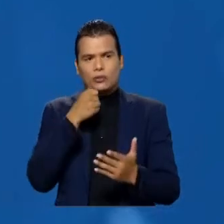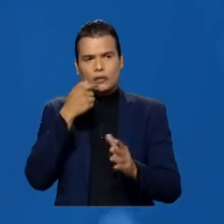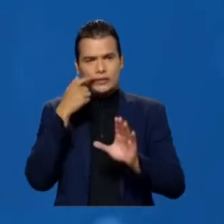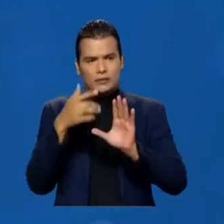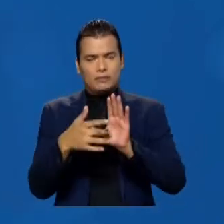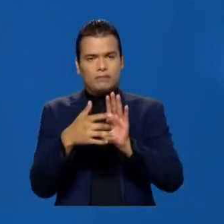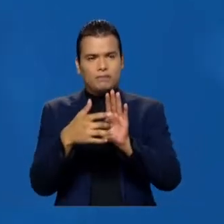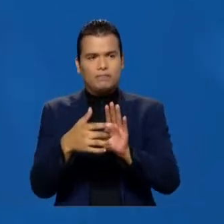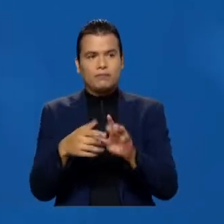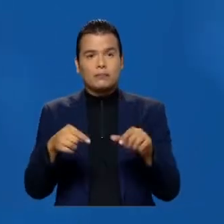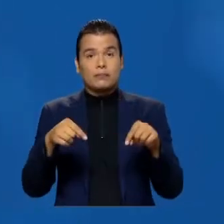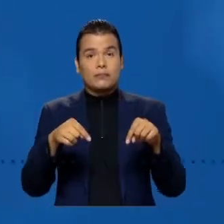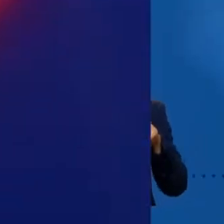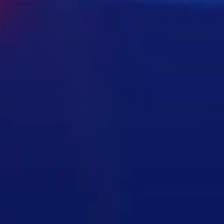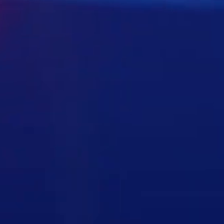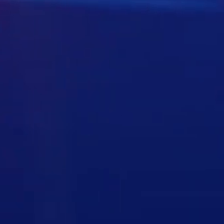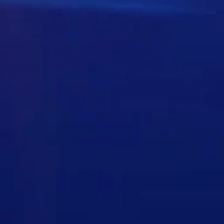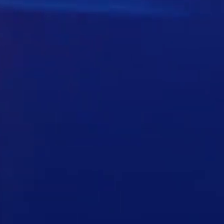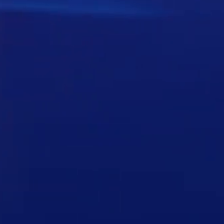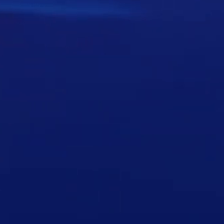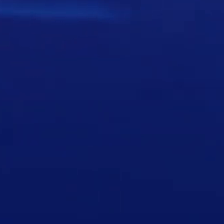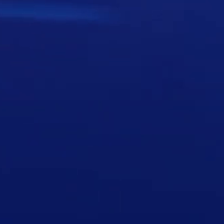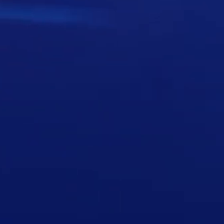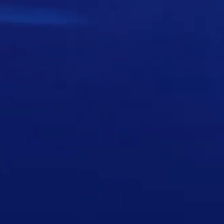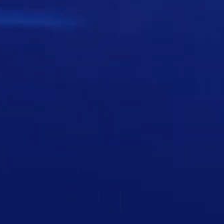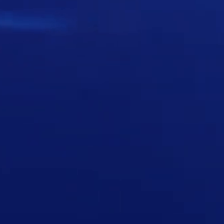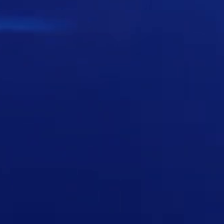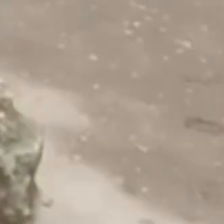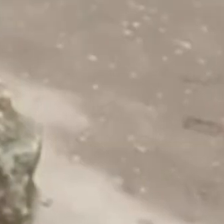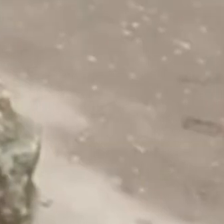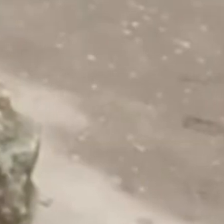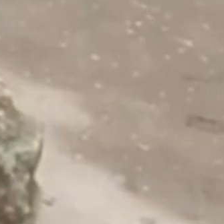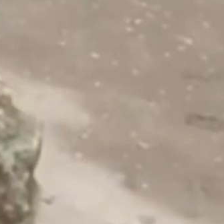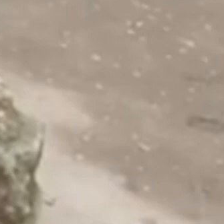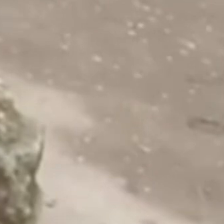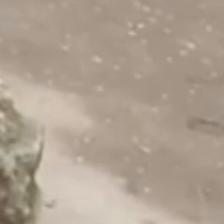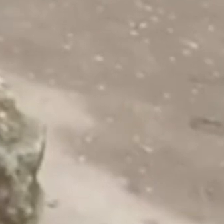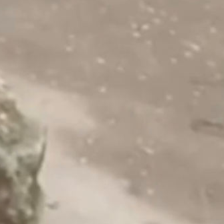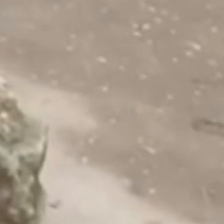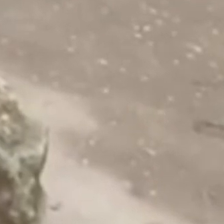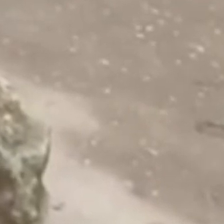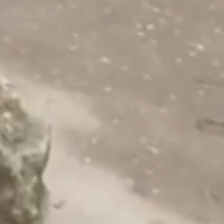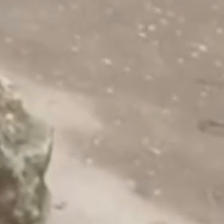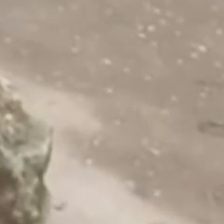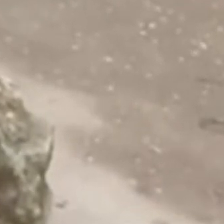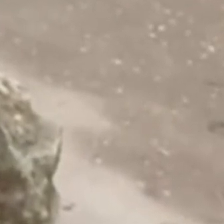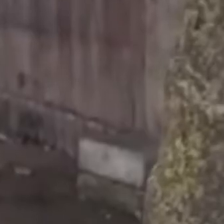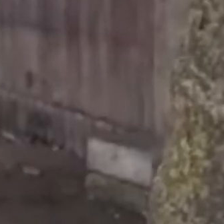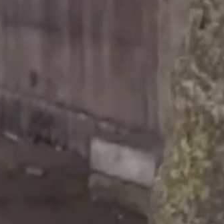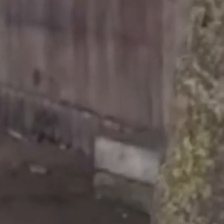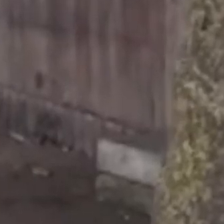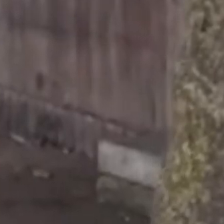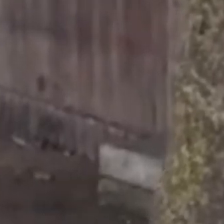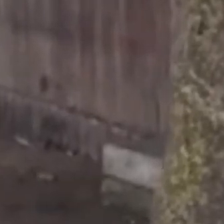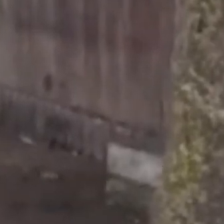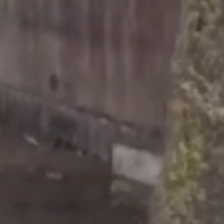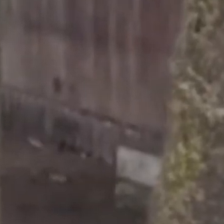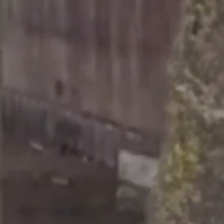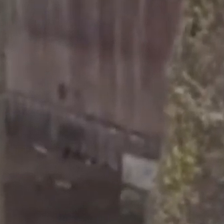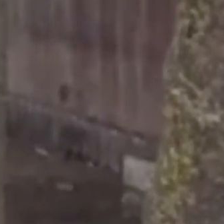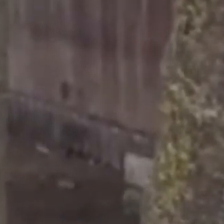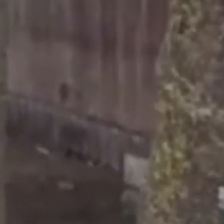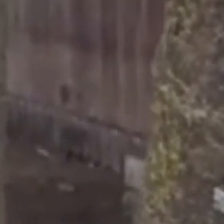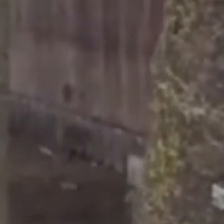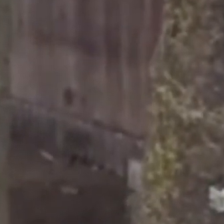Escuchen bien, se realiza a esta hora un consejo de seguridad extraordinario en Tumaco, Nariño, luego de la incursión armada en un